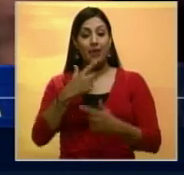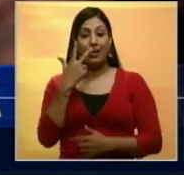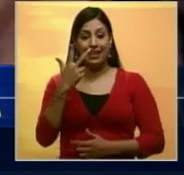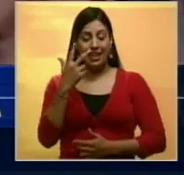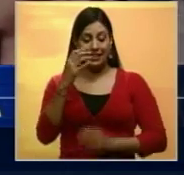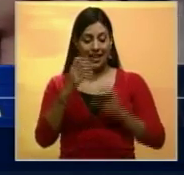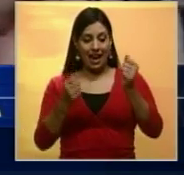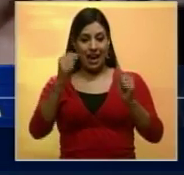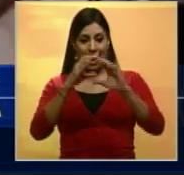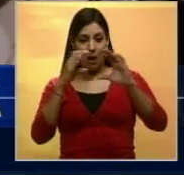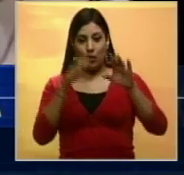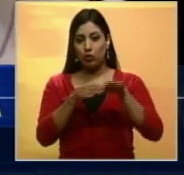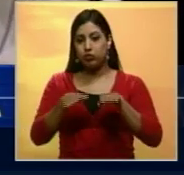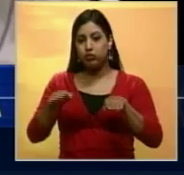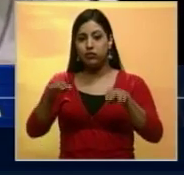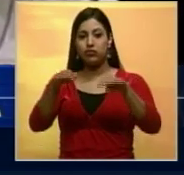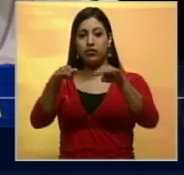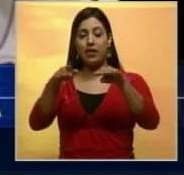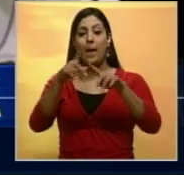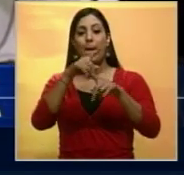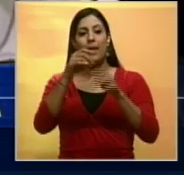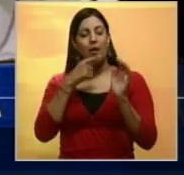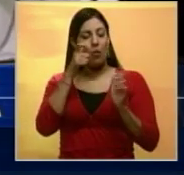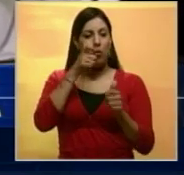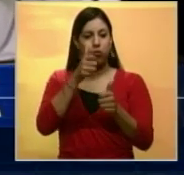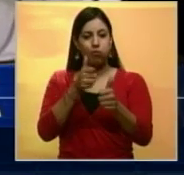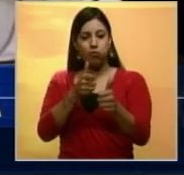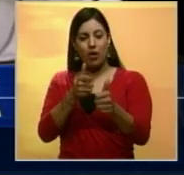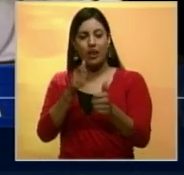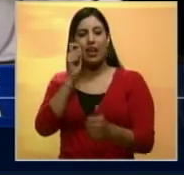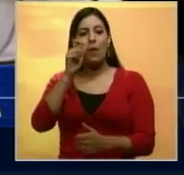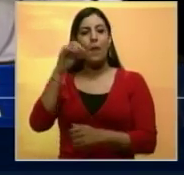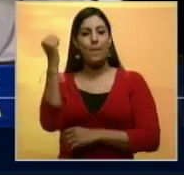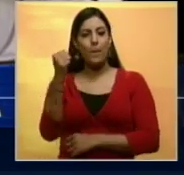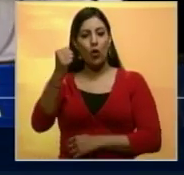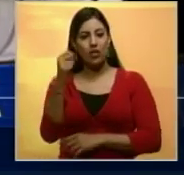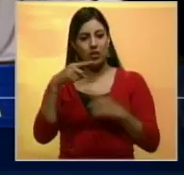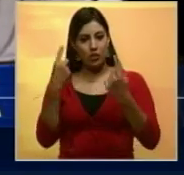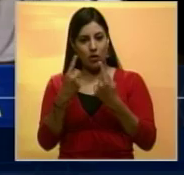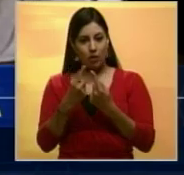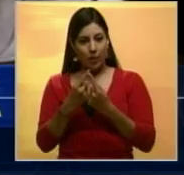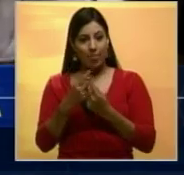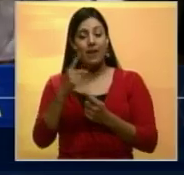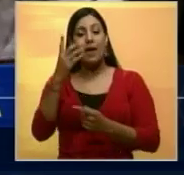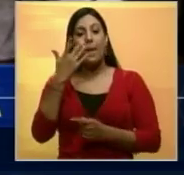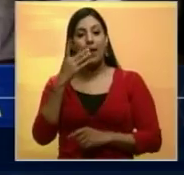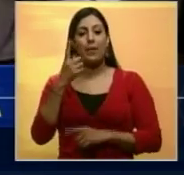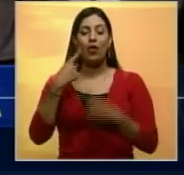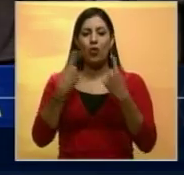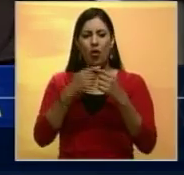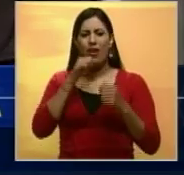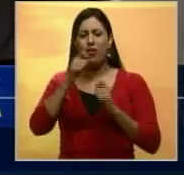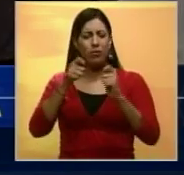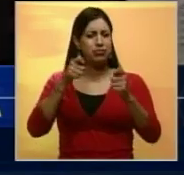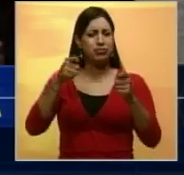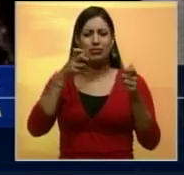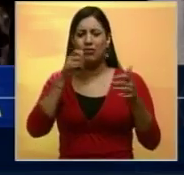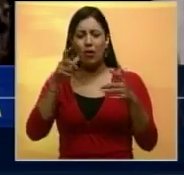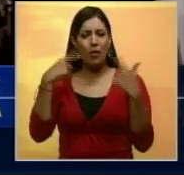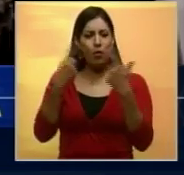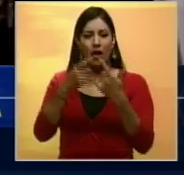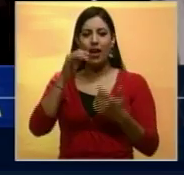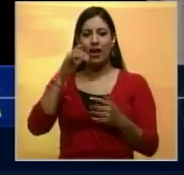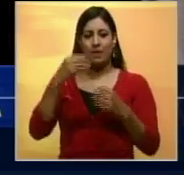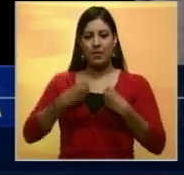camionetas salieron del complejo residencial, escoltados por una patrulla de la policía local, en medio de un enjambre de reporteros y